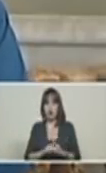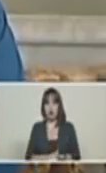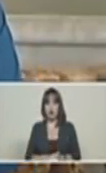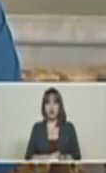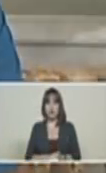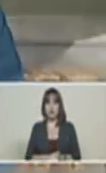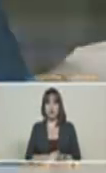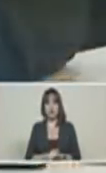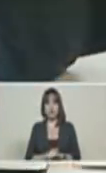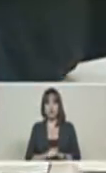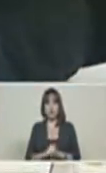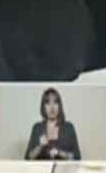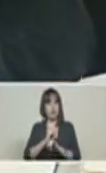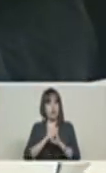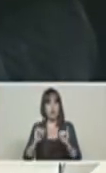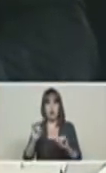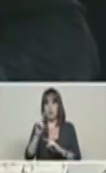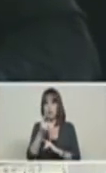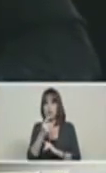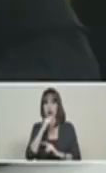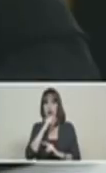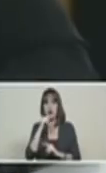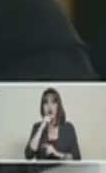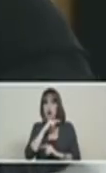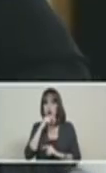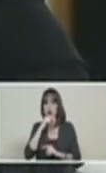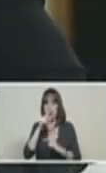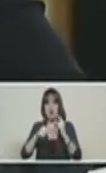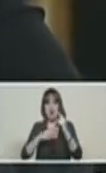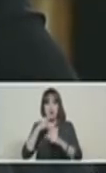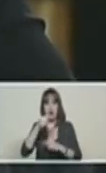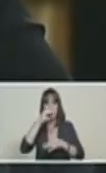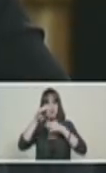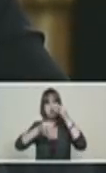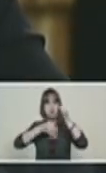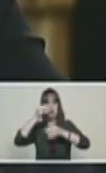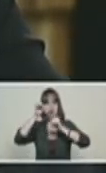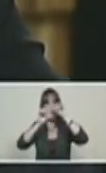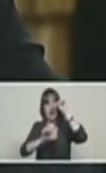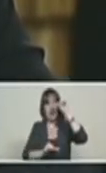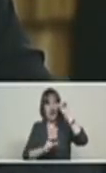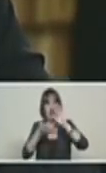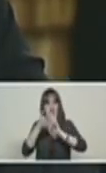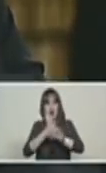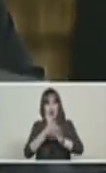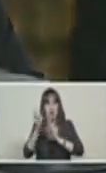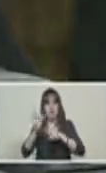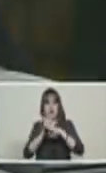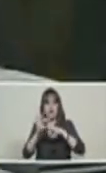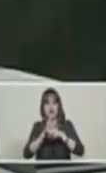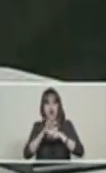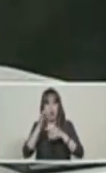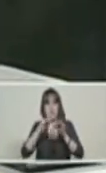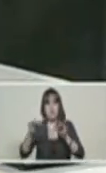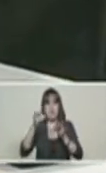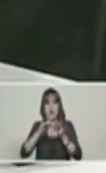Ya de ahí al 1 de octubre estaremos explicando los mecanismos de arranque,